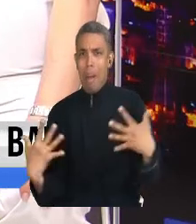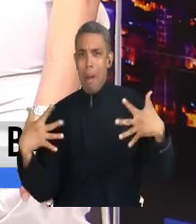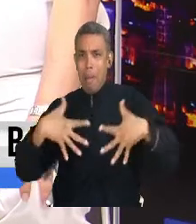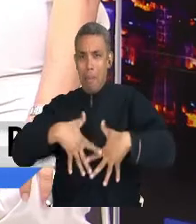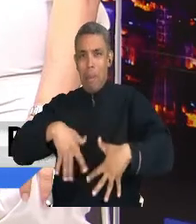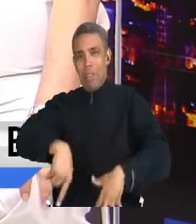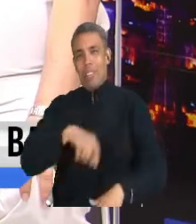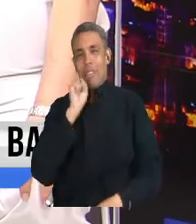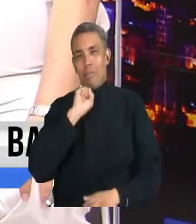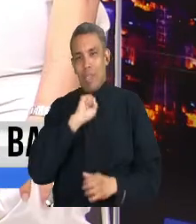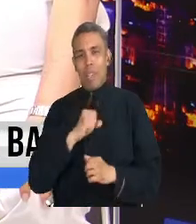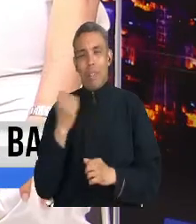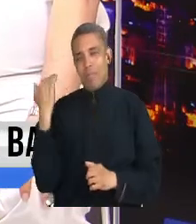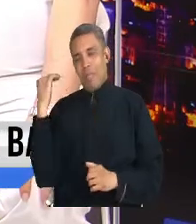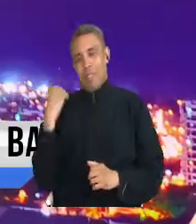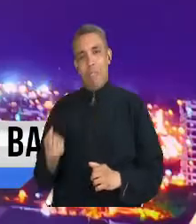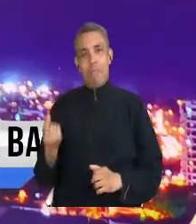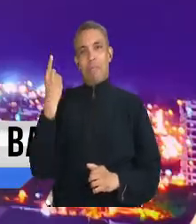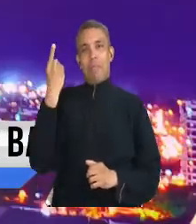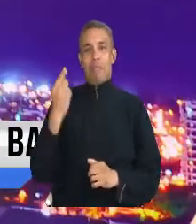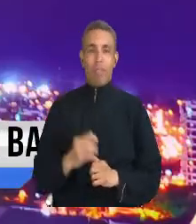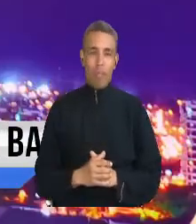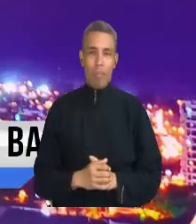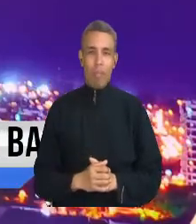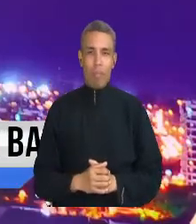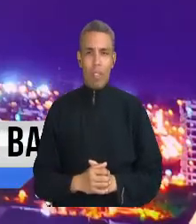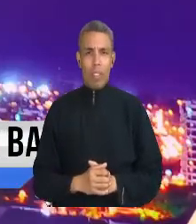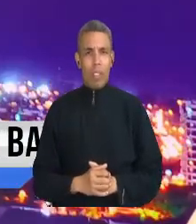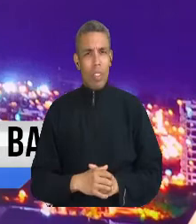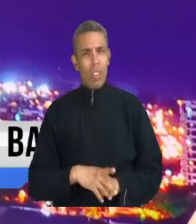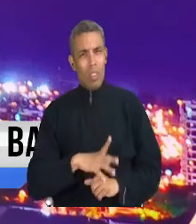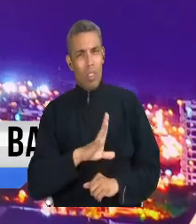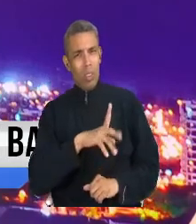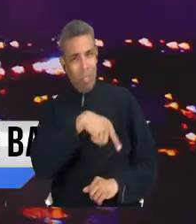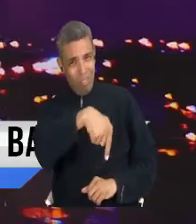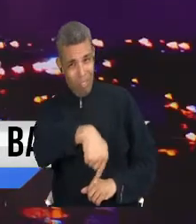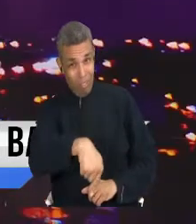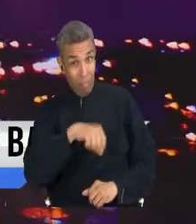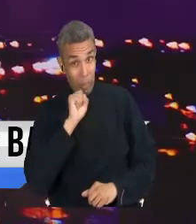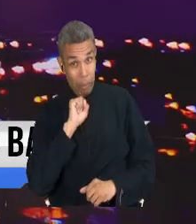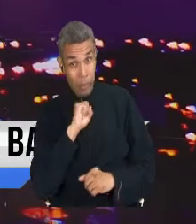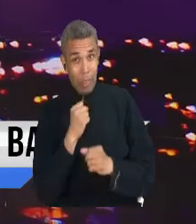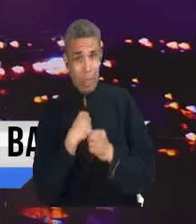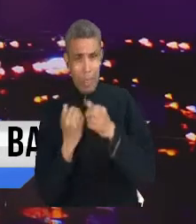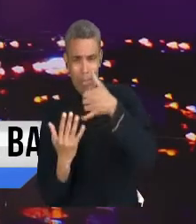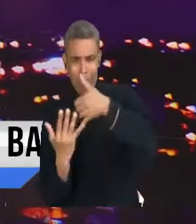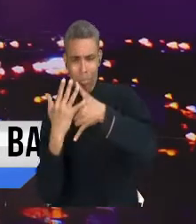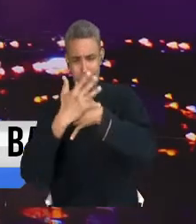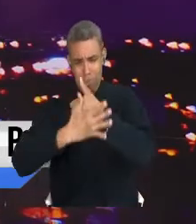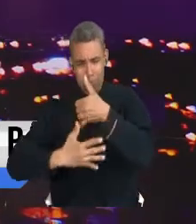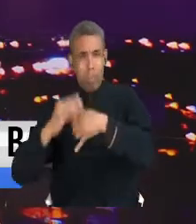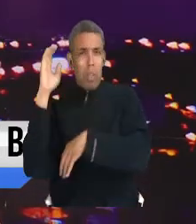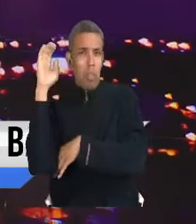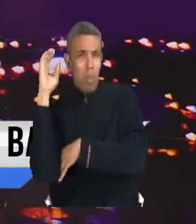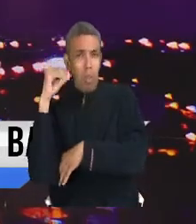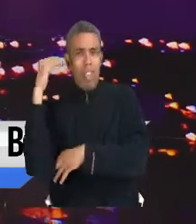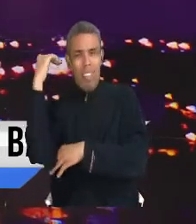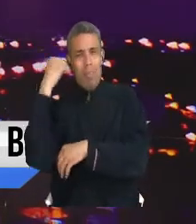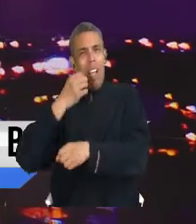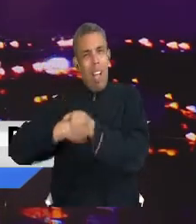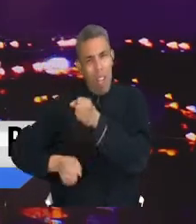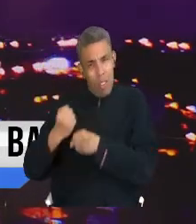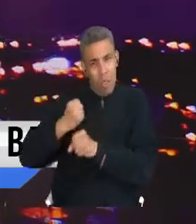bandas folclóricas de Colombia han pasado por Barranca Bermeja. No se quedaron. Bueno, la gran mayoría y las mejores hemos siempre